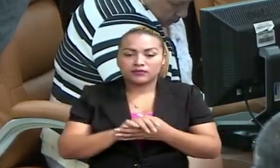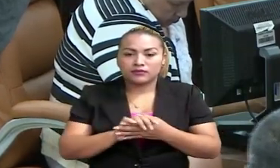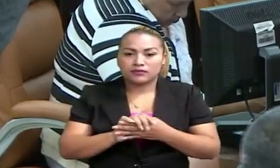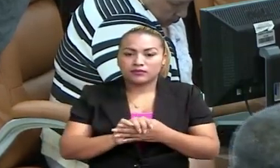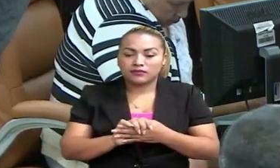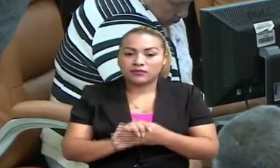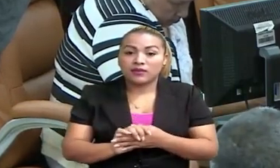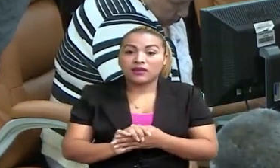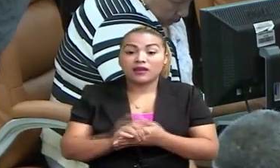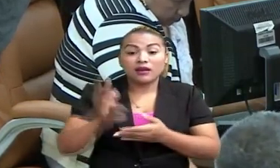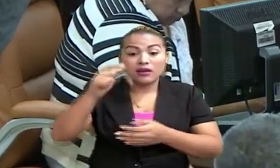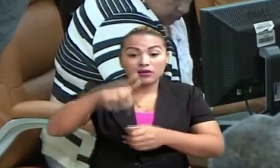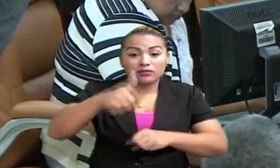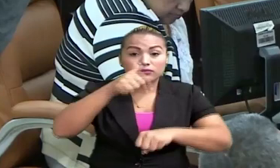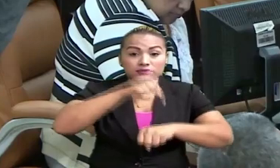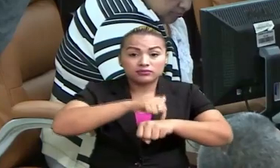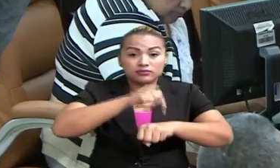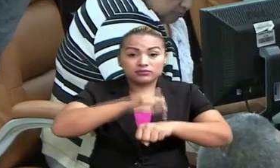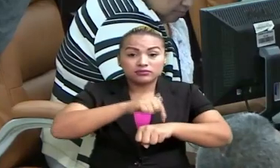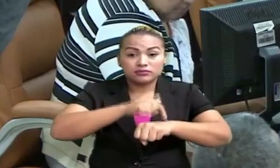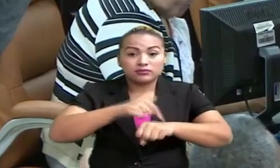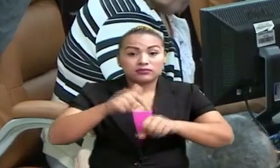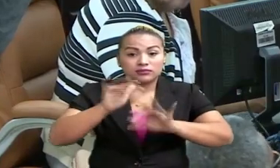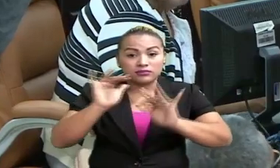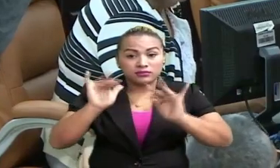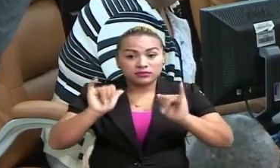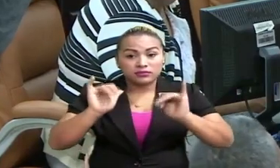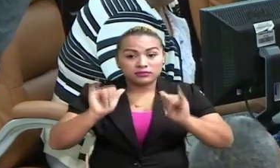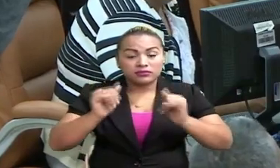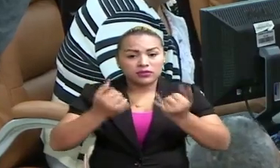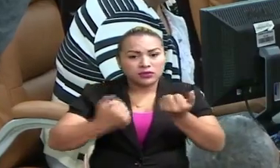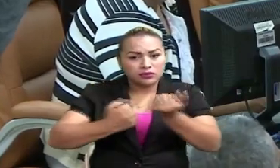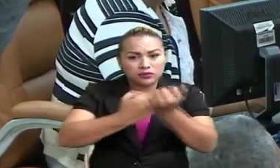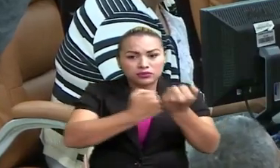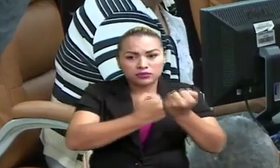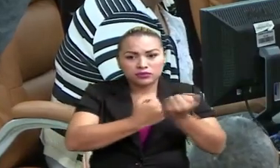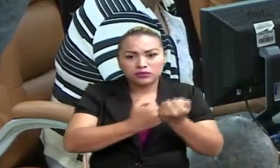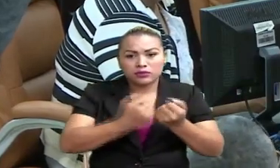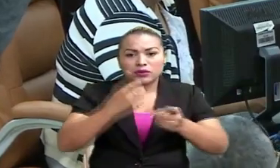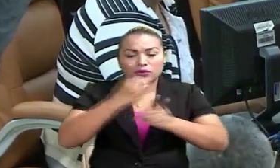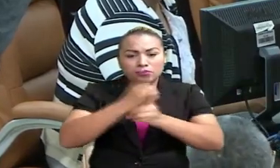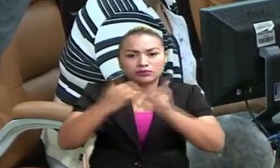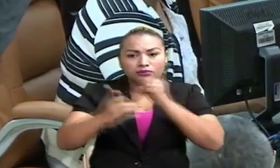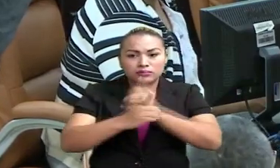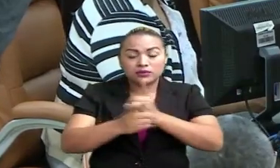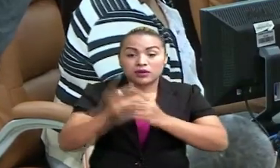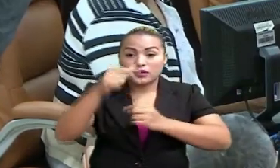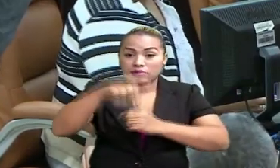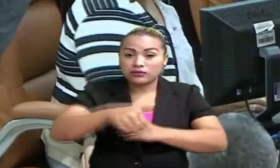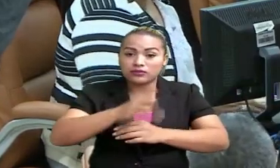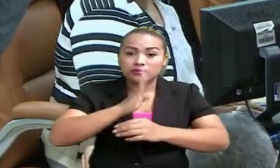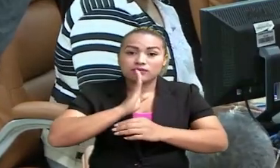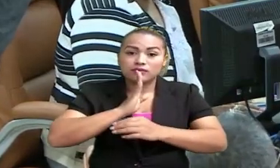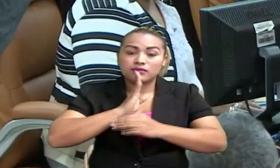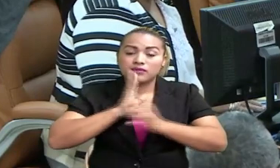Es hora realmente de contribuir a como se debe. Y les estamos diciendo, mire, ustedes principales contribuyentes van